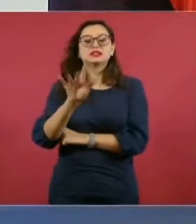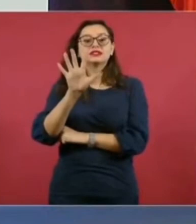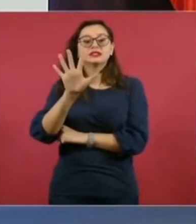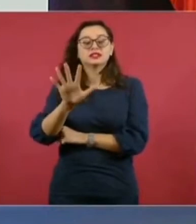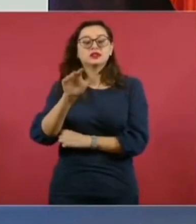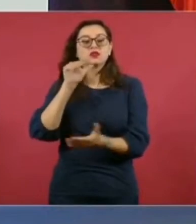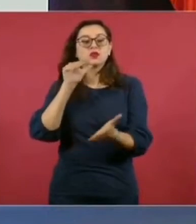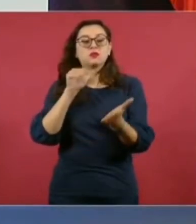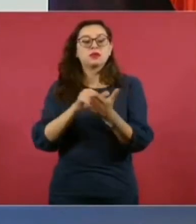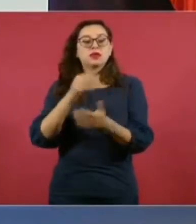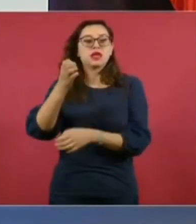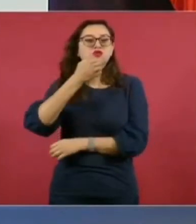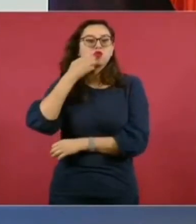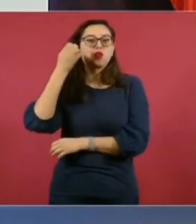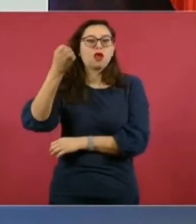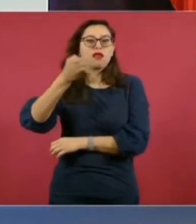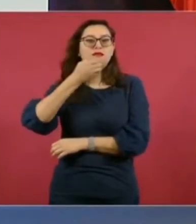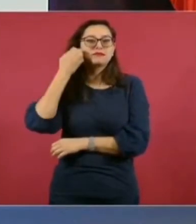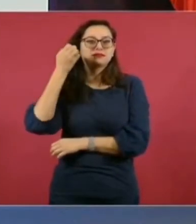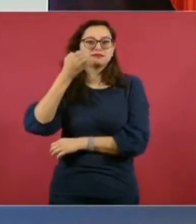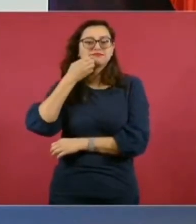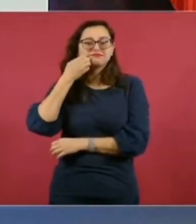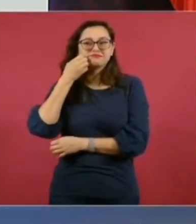175,000 escuelas públicas.